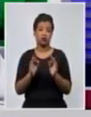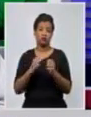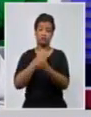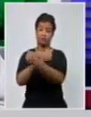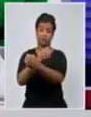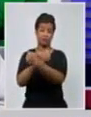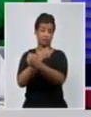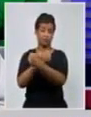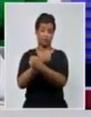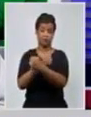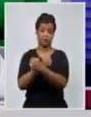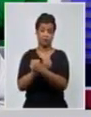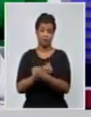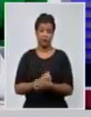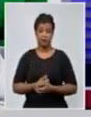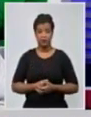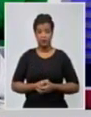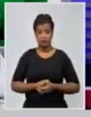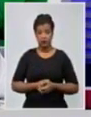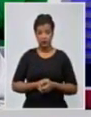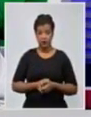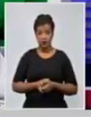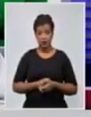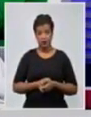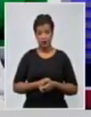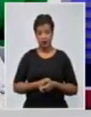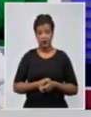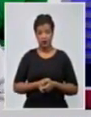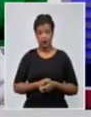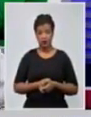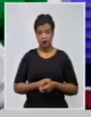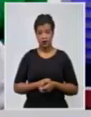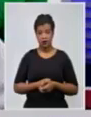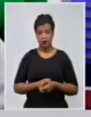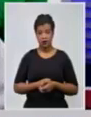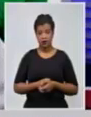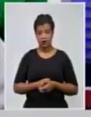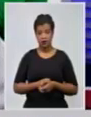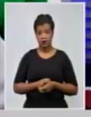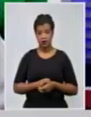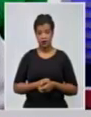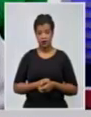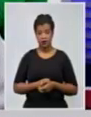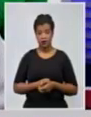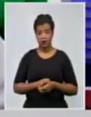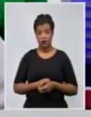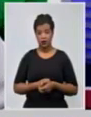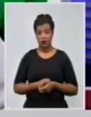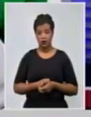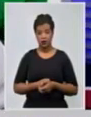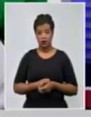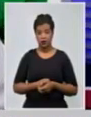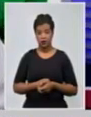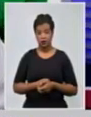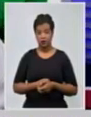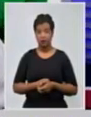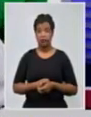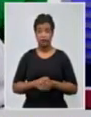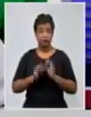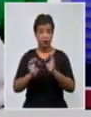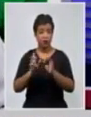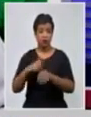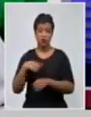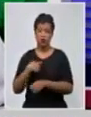se incrementan mucho y conllevan a estos desenlaces fatales. Entonces le damos